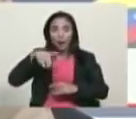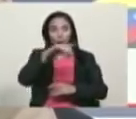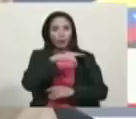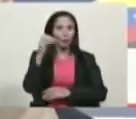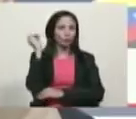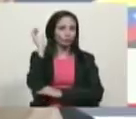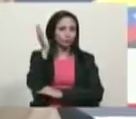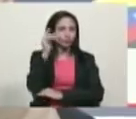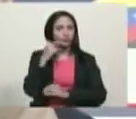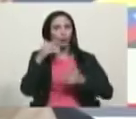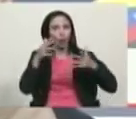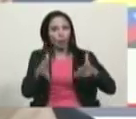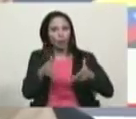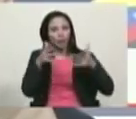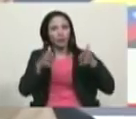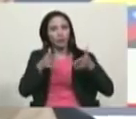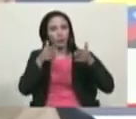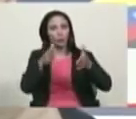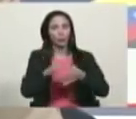hablarle, orientarle.